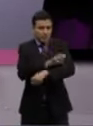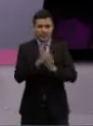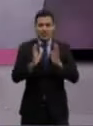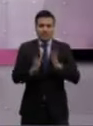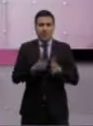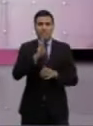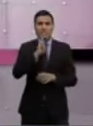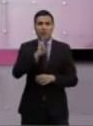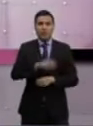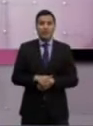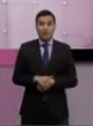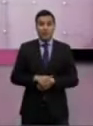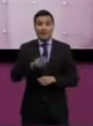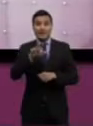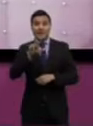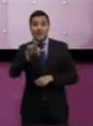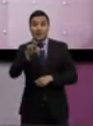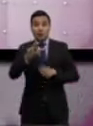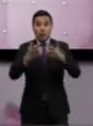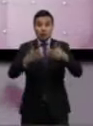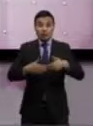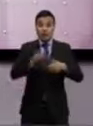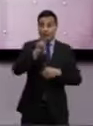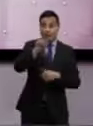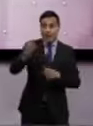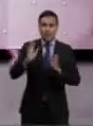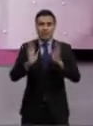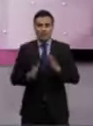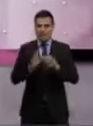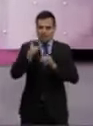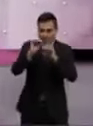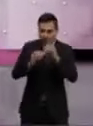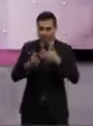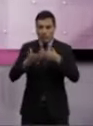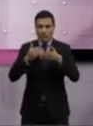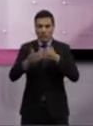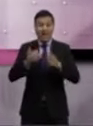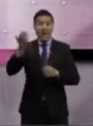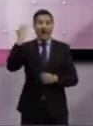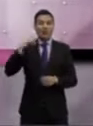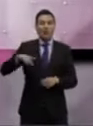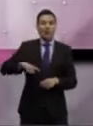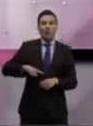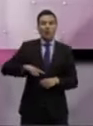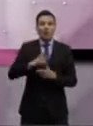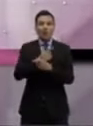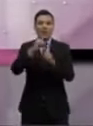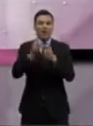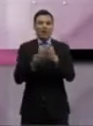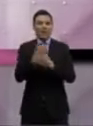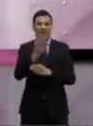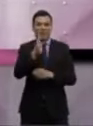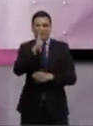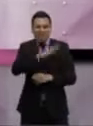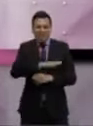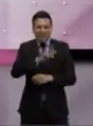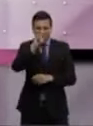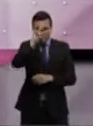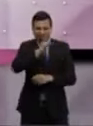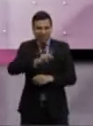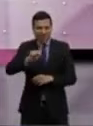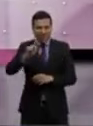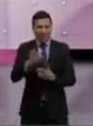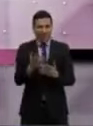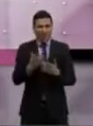18 hidroeléctricas que en el régimen neoliberal, en estos gobiernos pésimos, pues básicamente se destruyeron. ¿Y